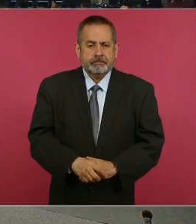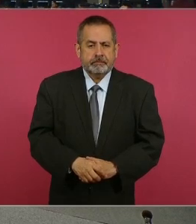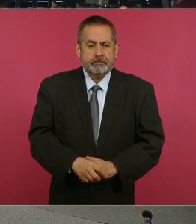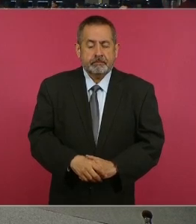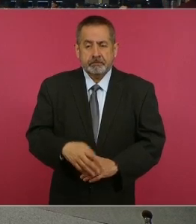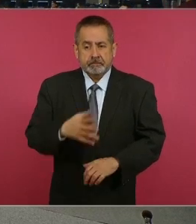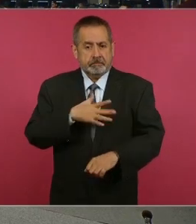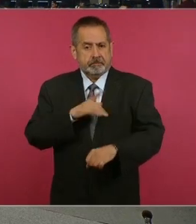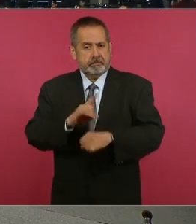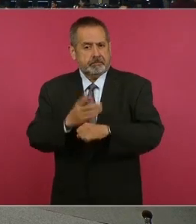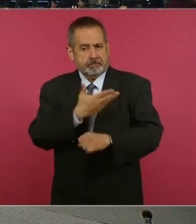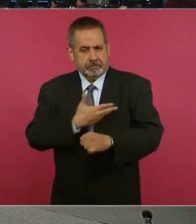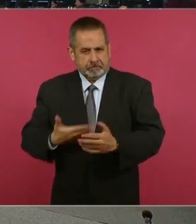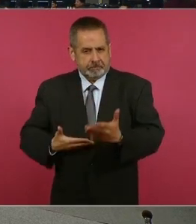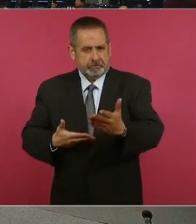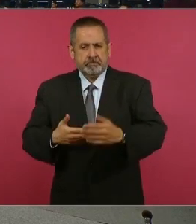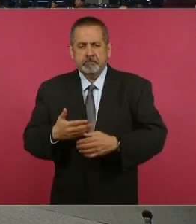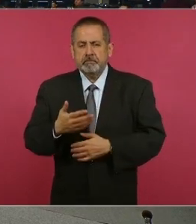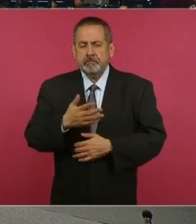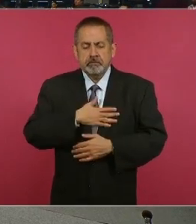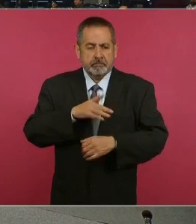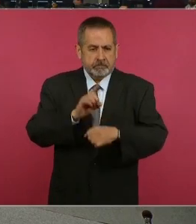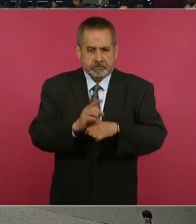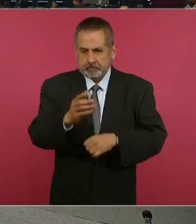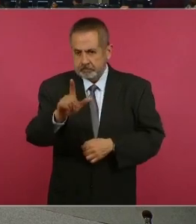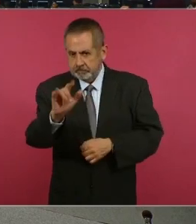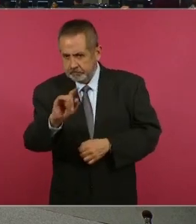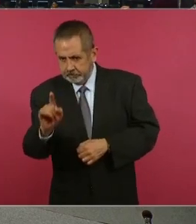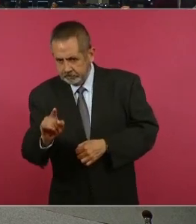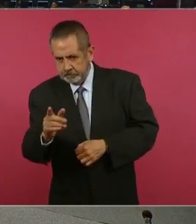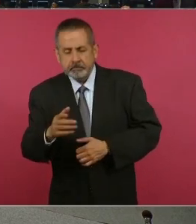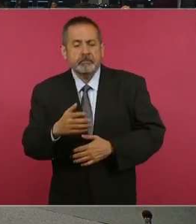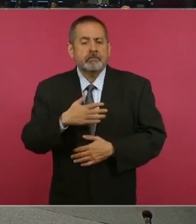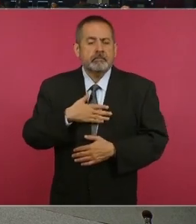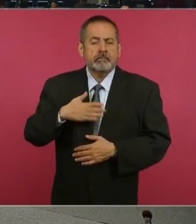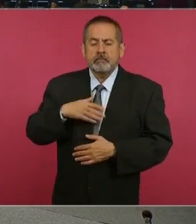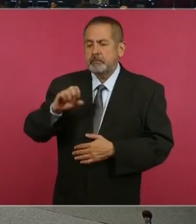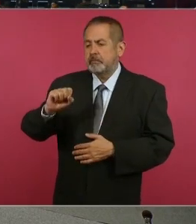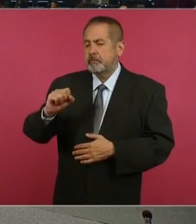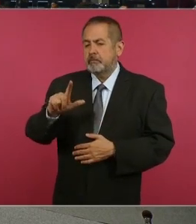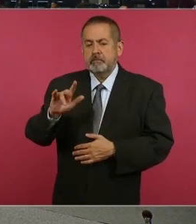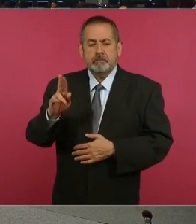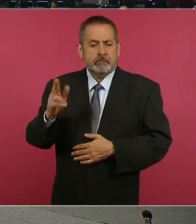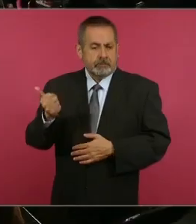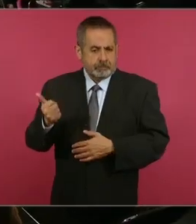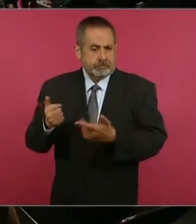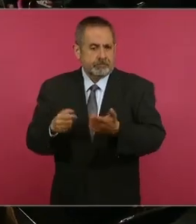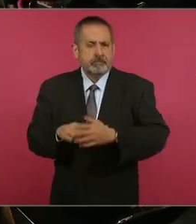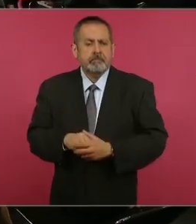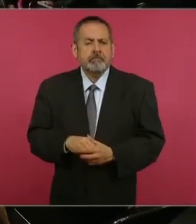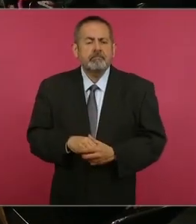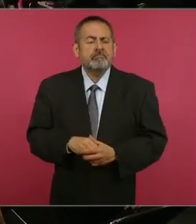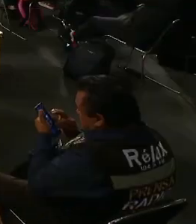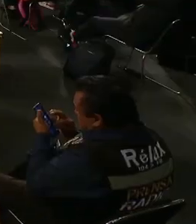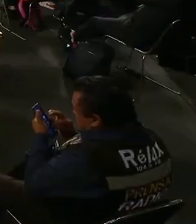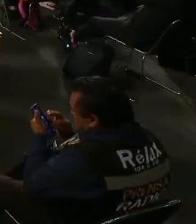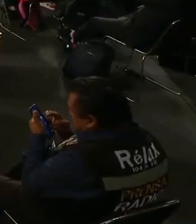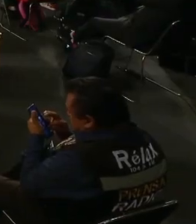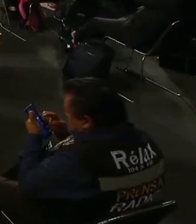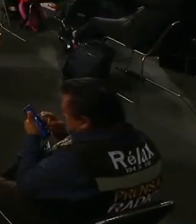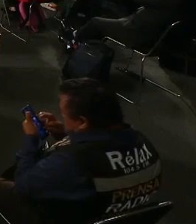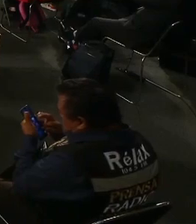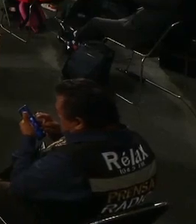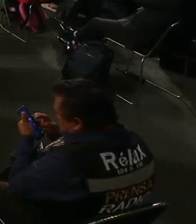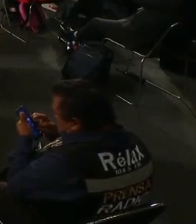Buenos días, presidente. Buenos días, Liz. Shaila Rosagel, corresponsal de Grupo Gili, El Imparcial de Sonora, La Crónica de Mexicali y Frontera